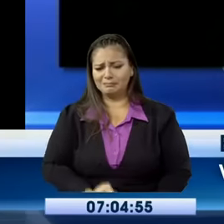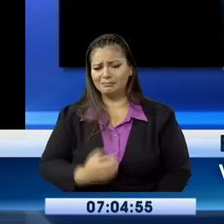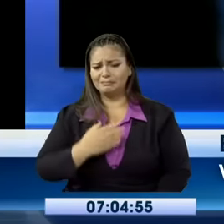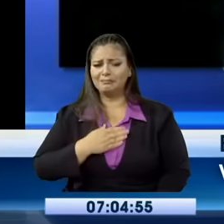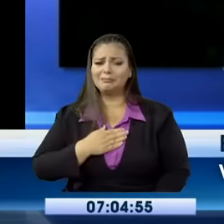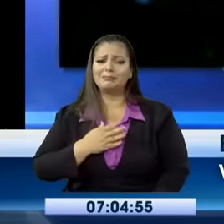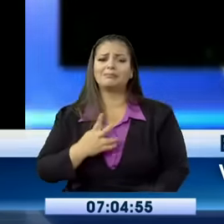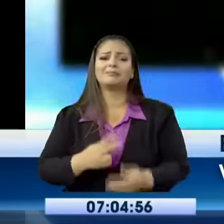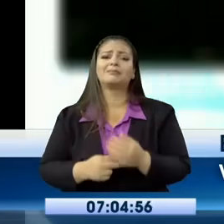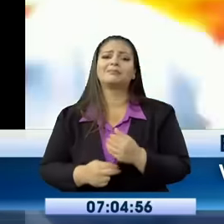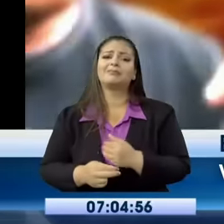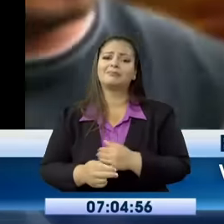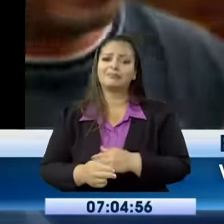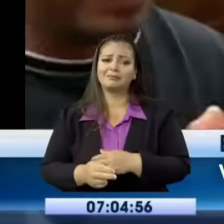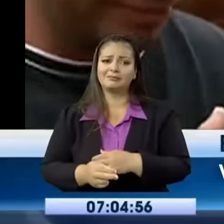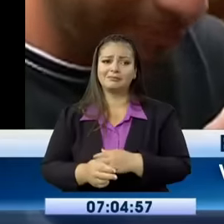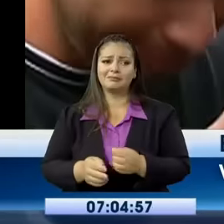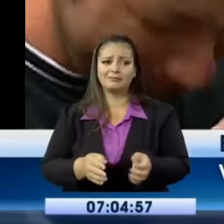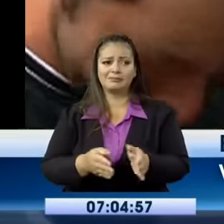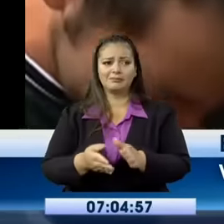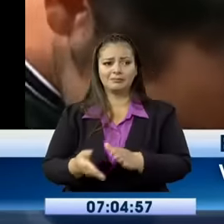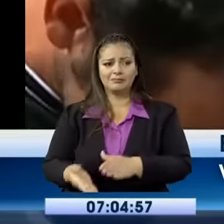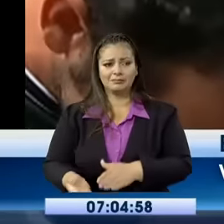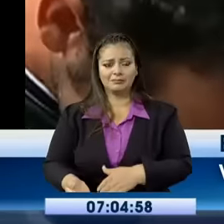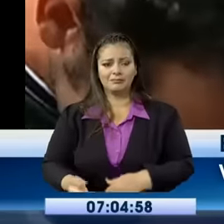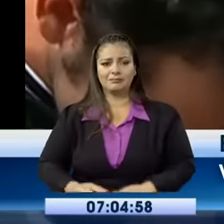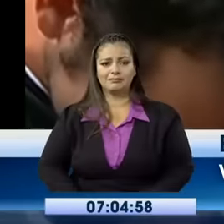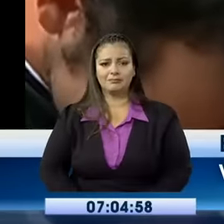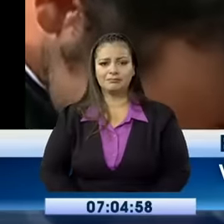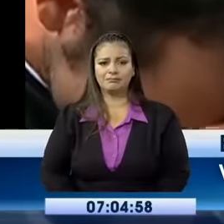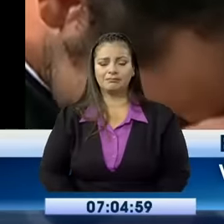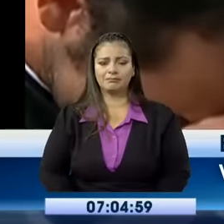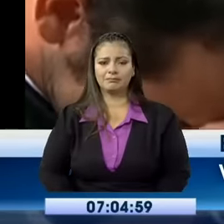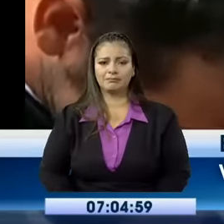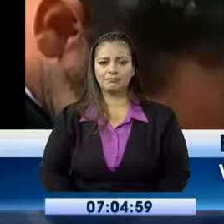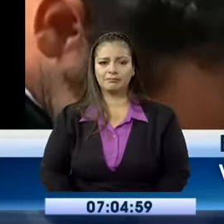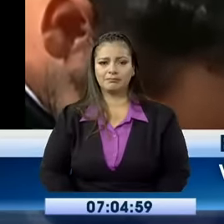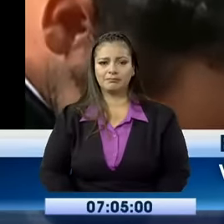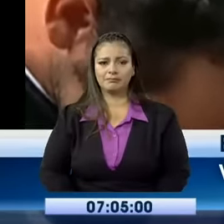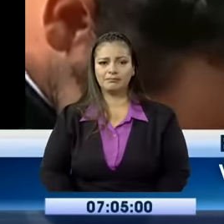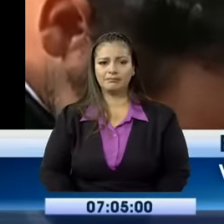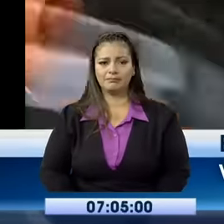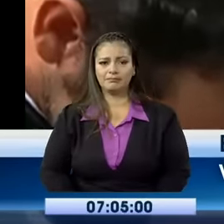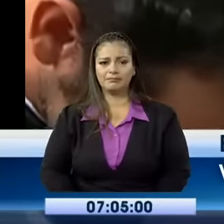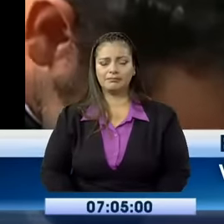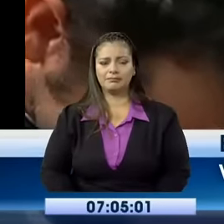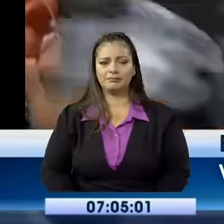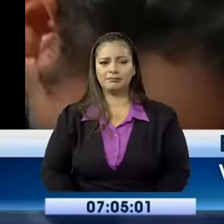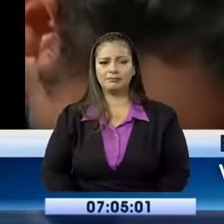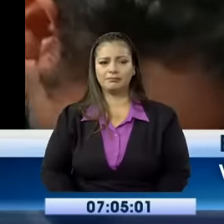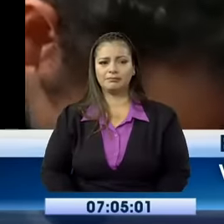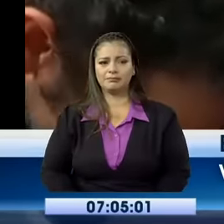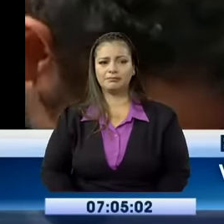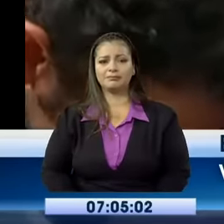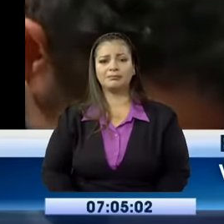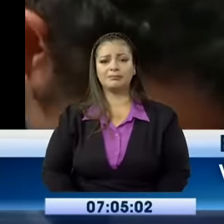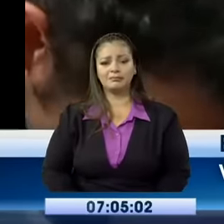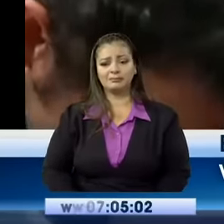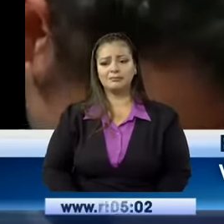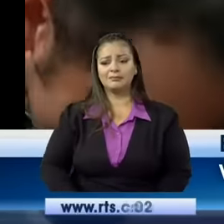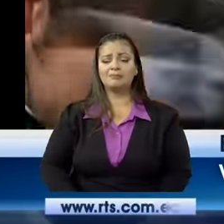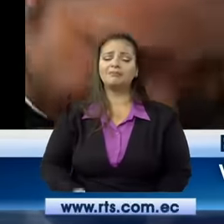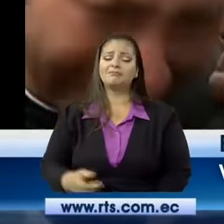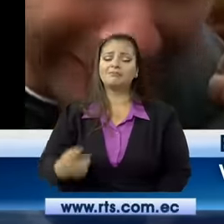las mij deja sus niños huérfanos de madre Cuántos hijos dej cinco